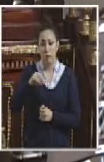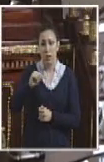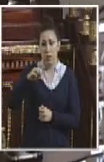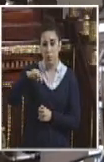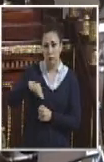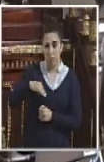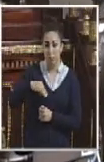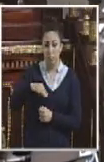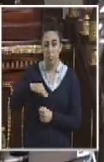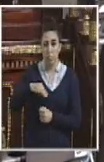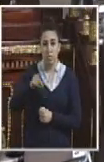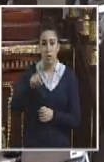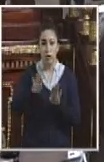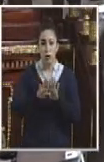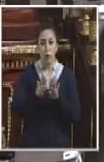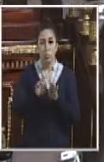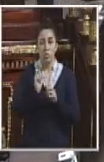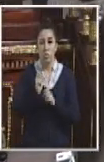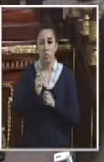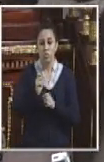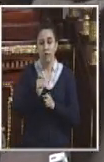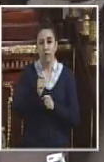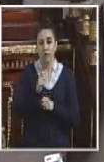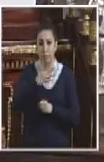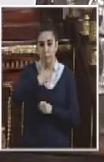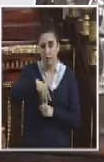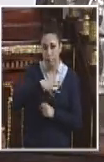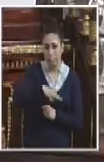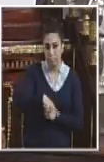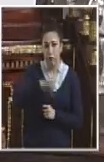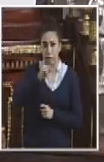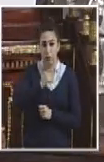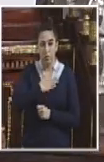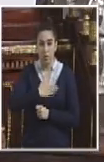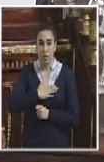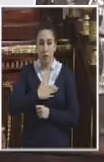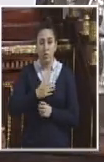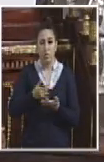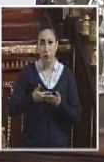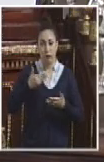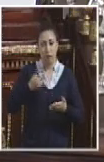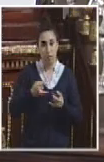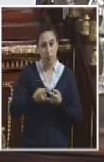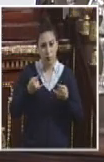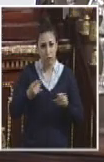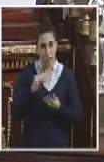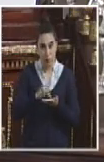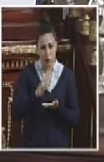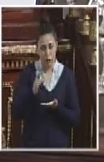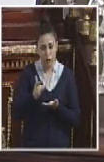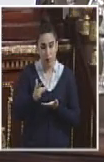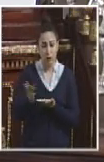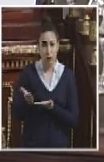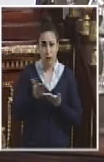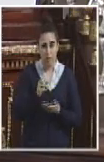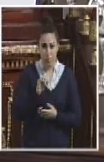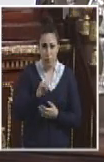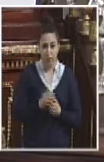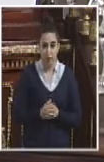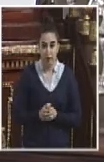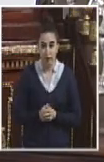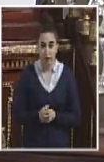como forma de resistencia y búsqueda de justicia histórica. Adelante. Muchas